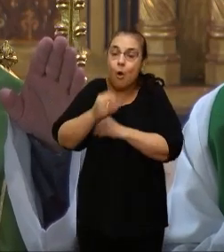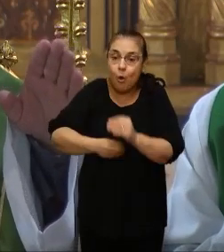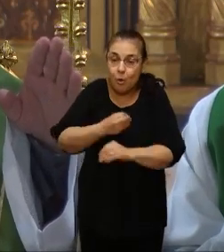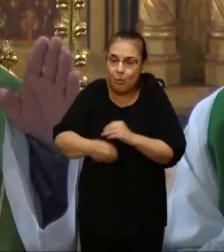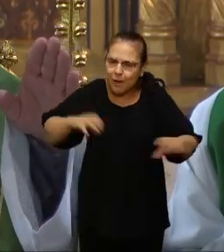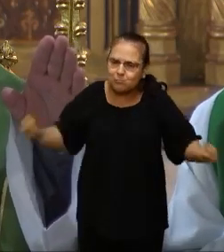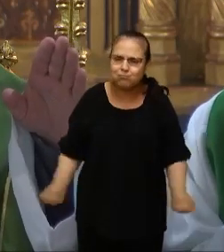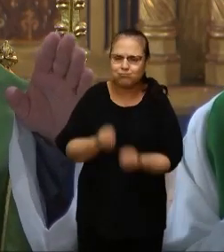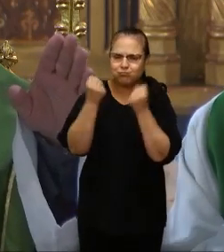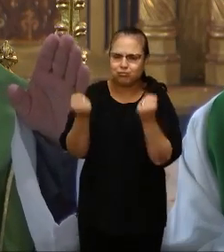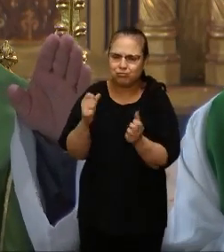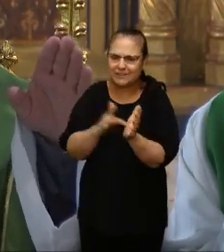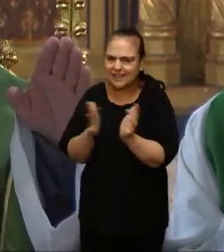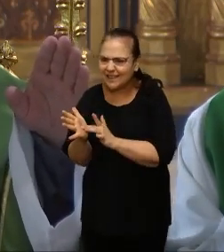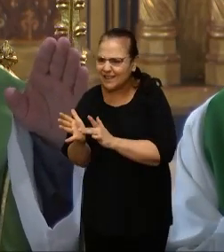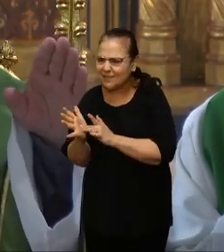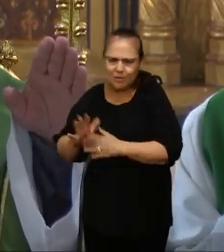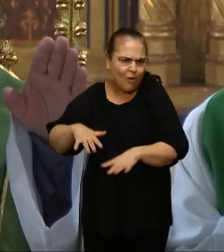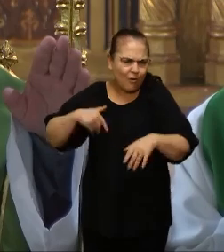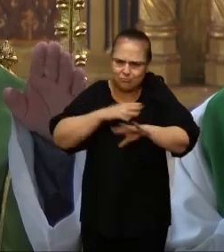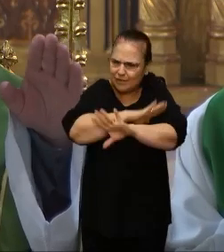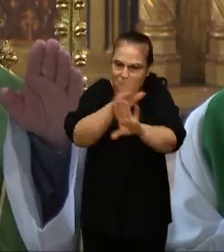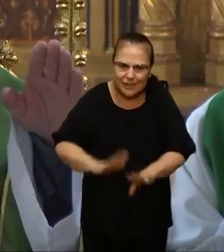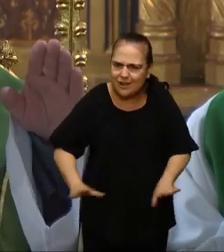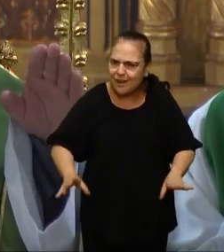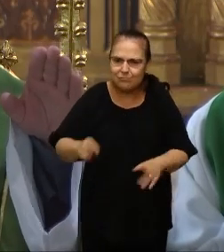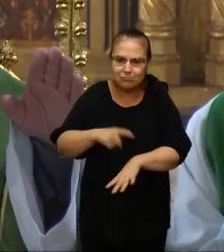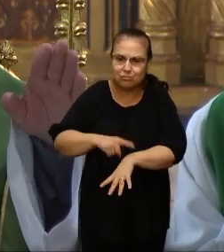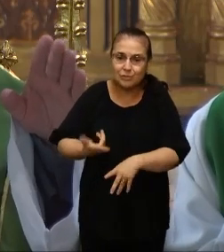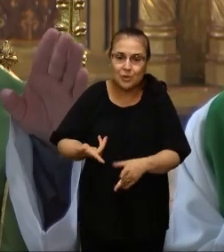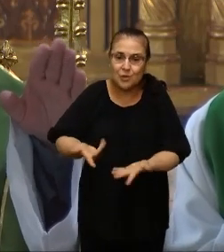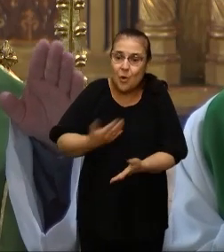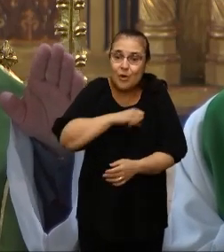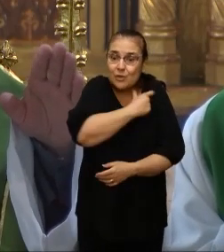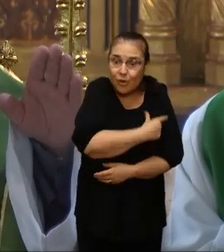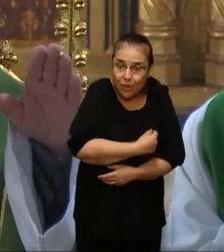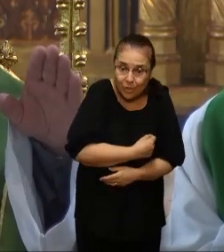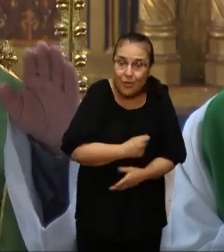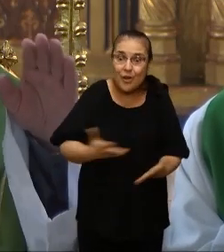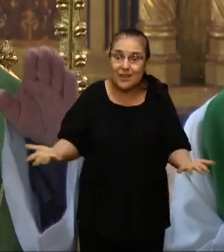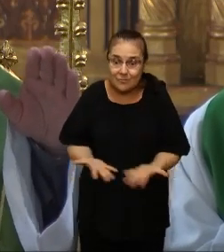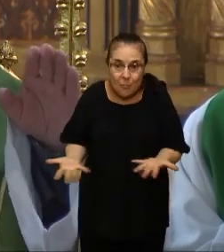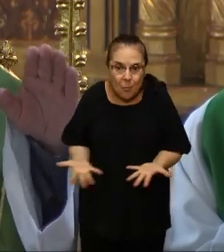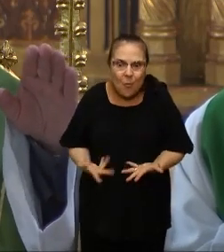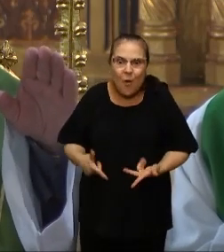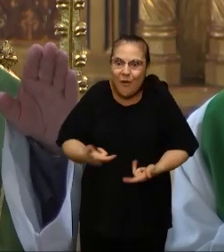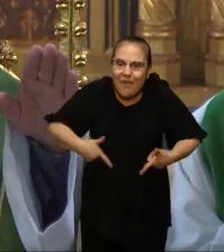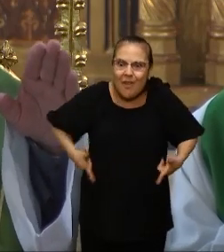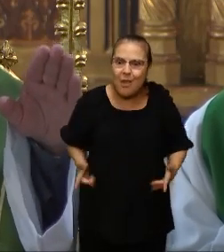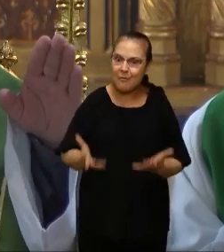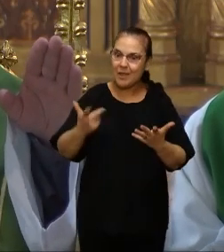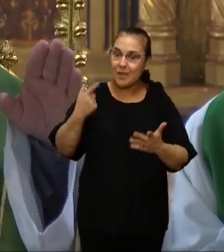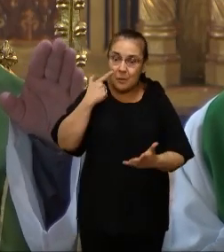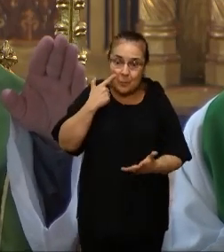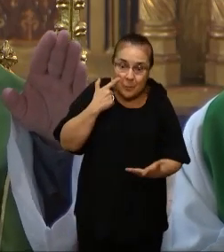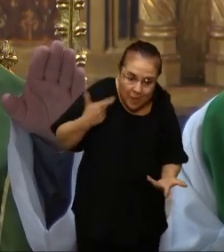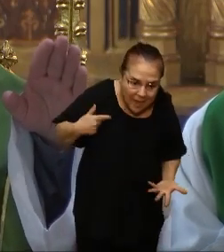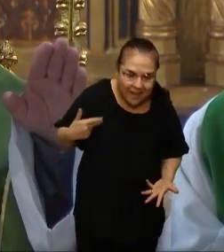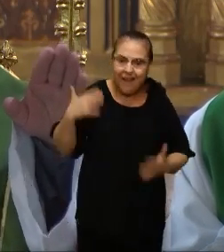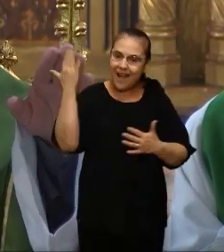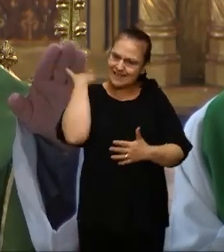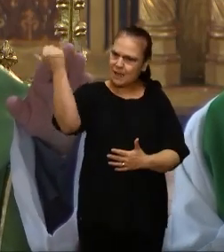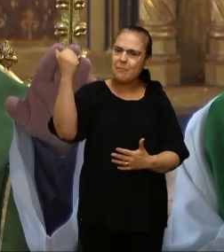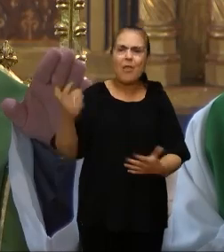se prolongue hasta el final de los tiempos. Mueve los corazones de tus hijos y haz que perciban que son llamados